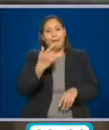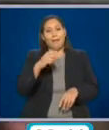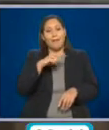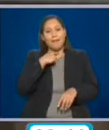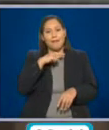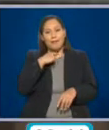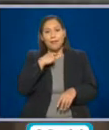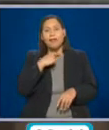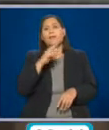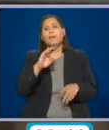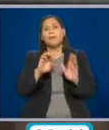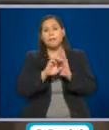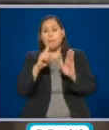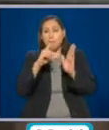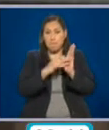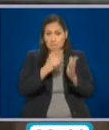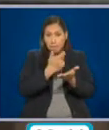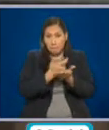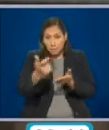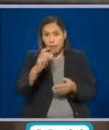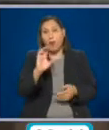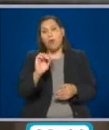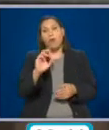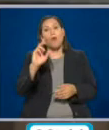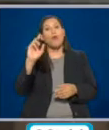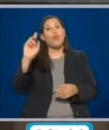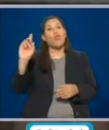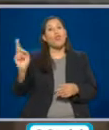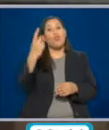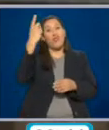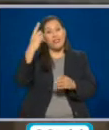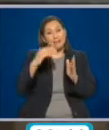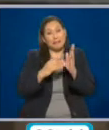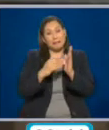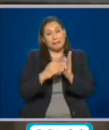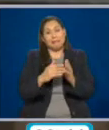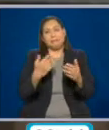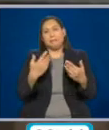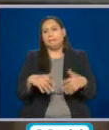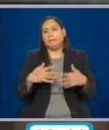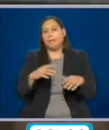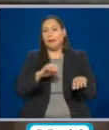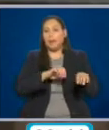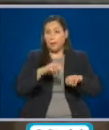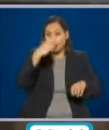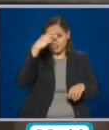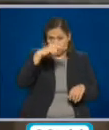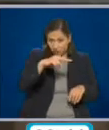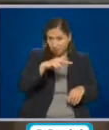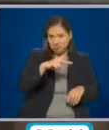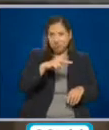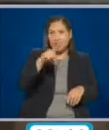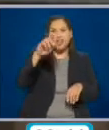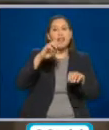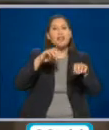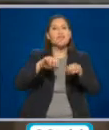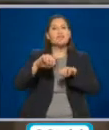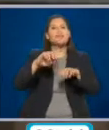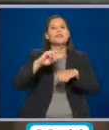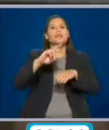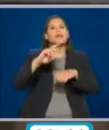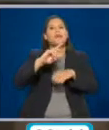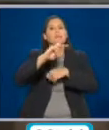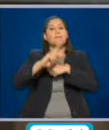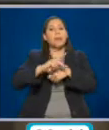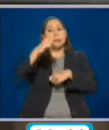pueden ser desde 1,000 hasta miles de dólares, ¿no? Entonces, porque además ni siquiera son empresas mexicanas, son empresas que se encuentran fuera del territorio nacional en